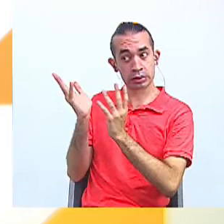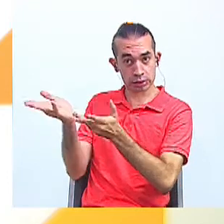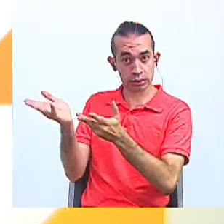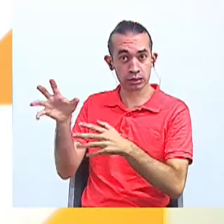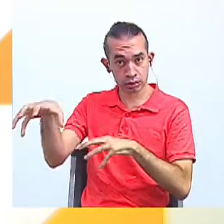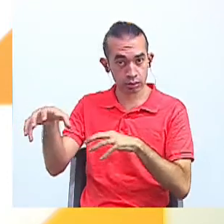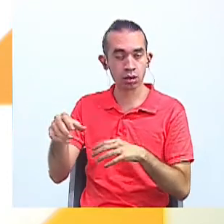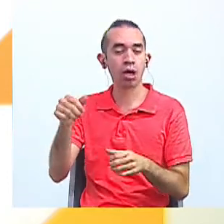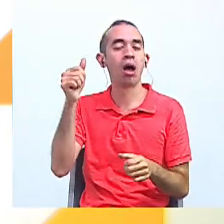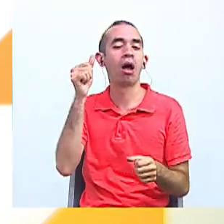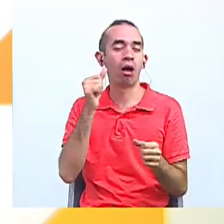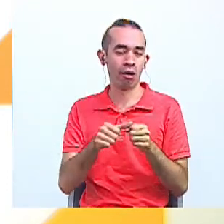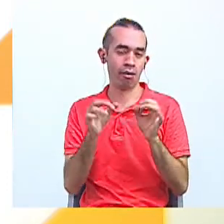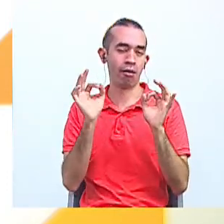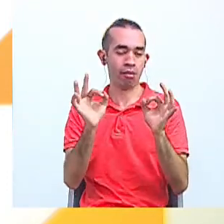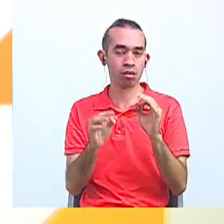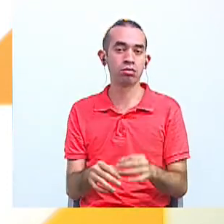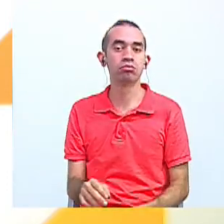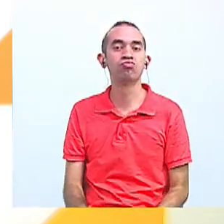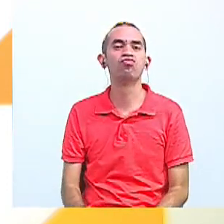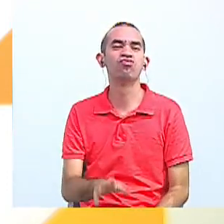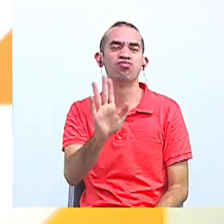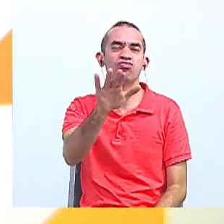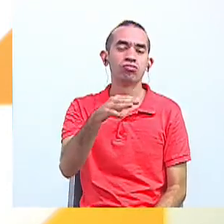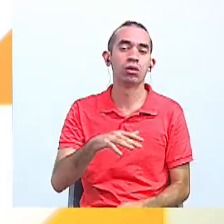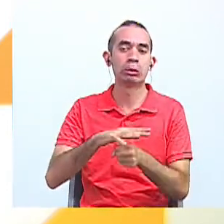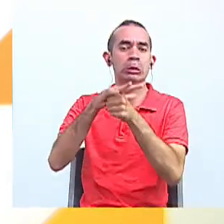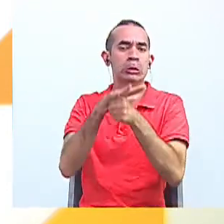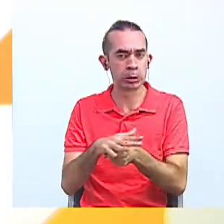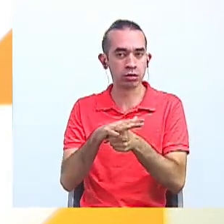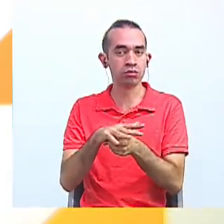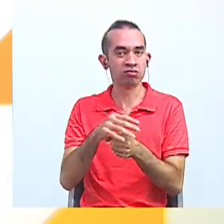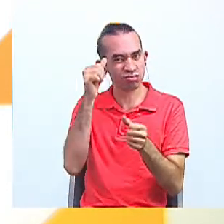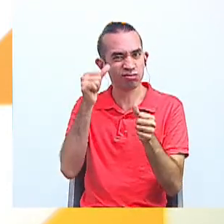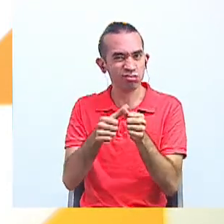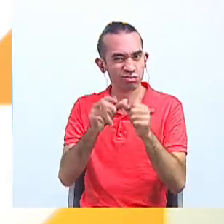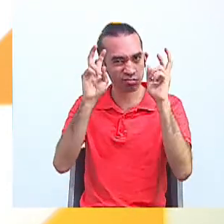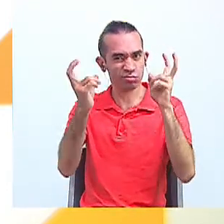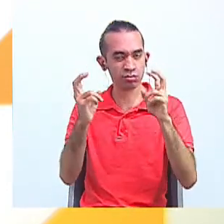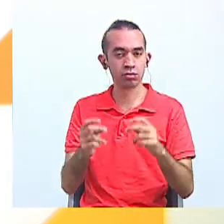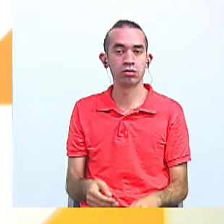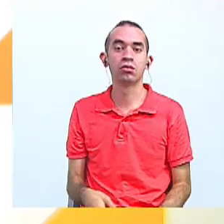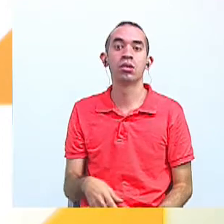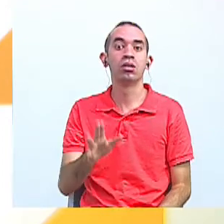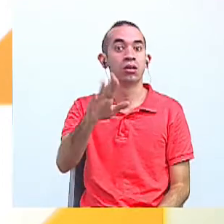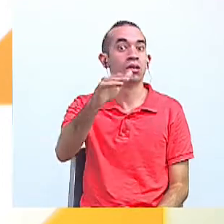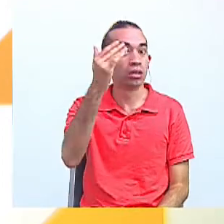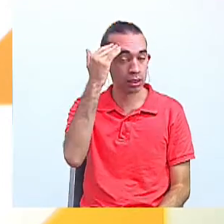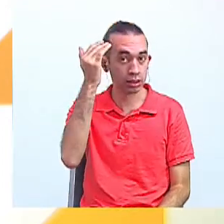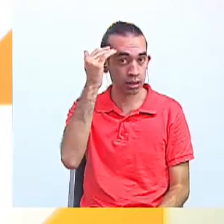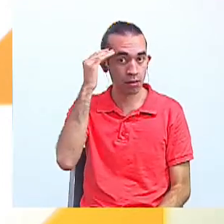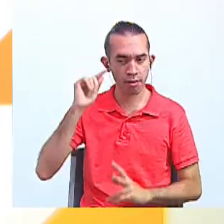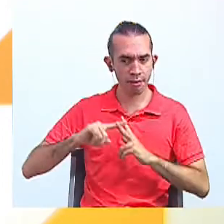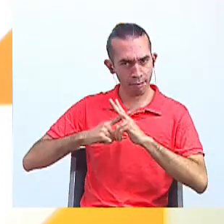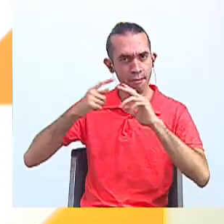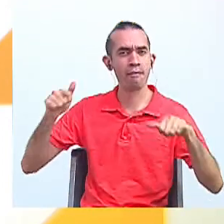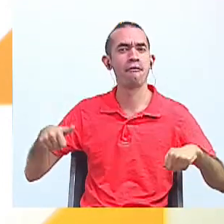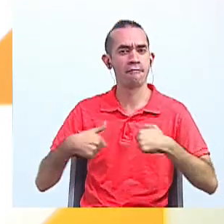Claro, y también estuvimos hablando sobre la presión. Recuerden que al inicio tuvimos un